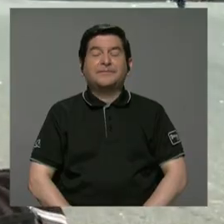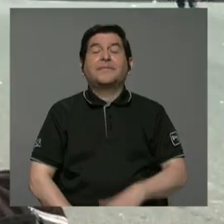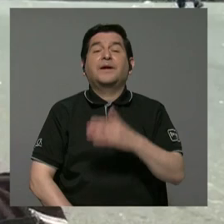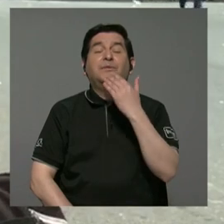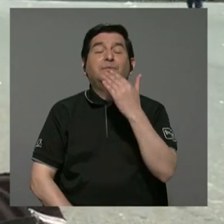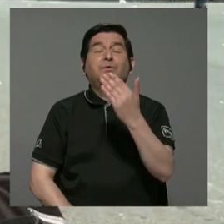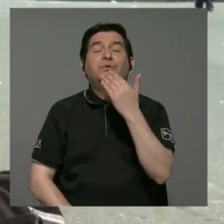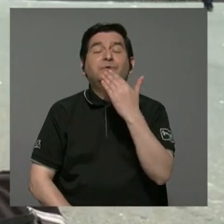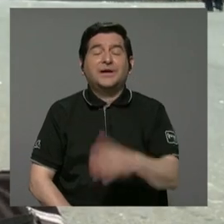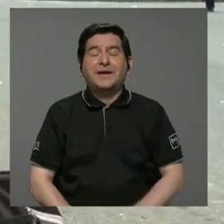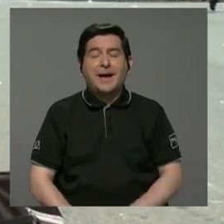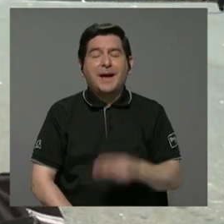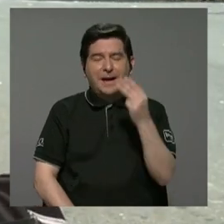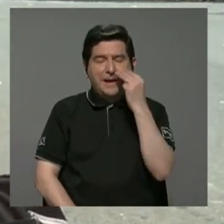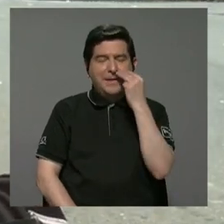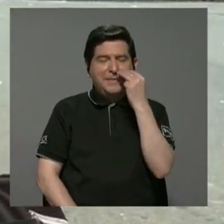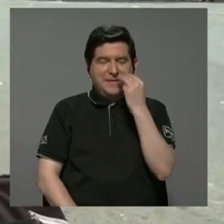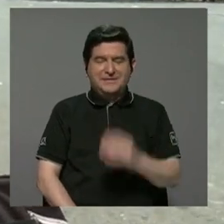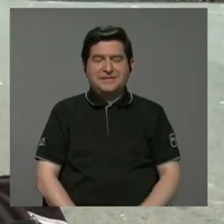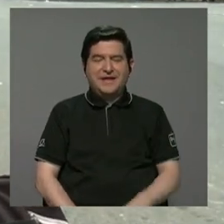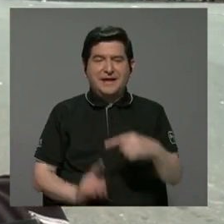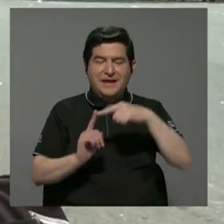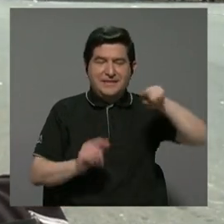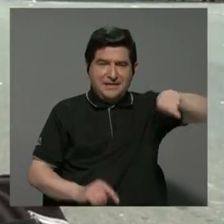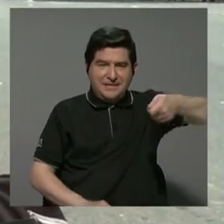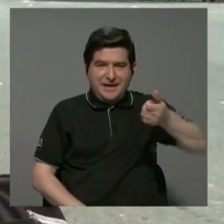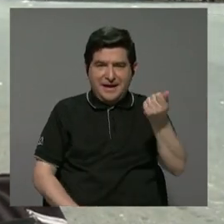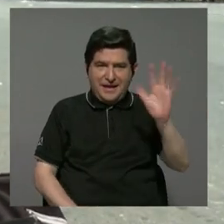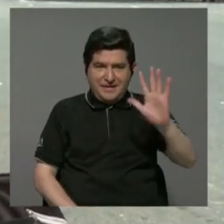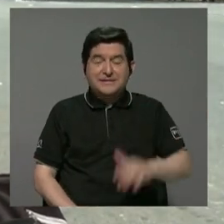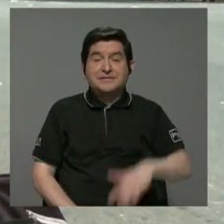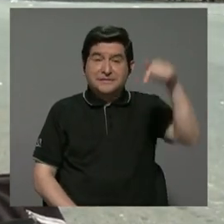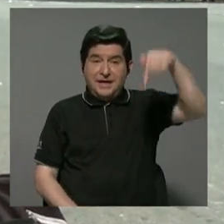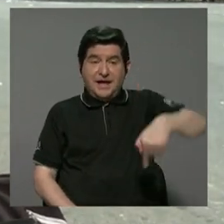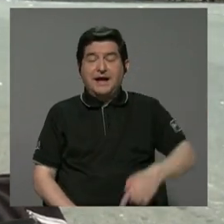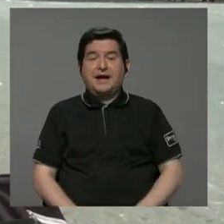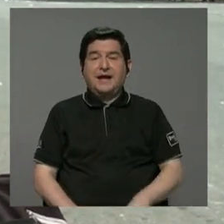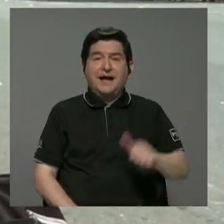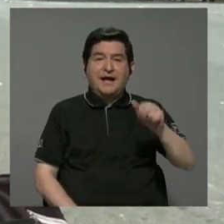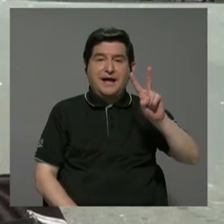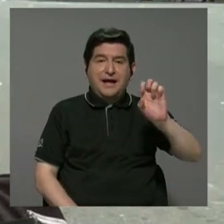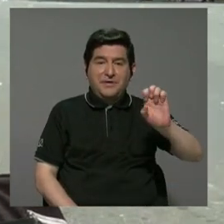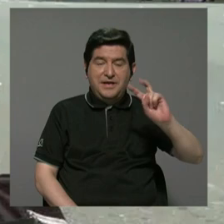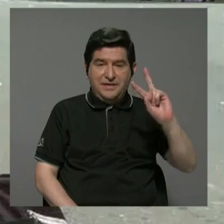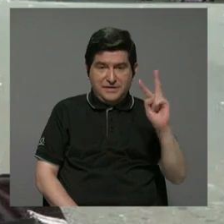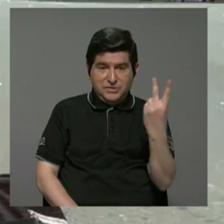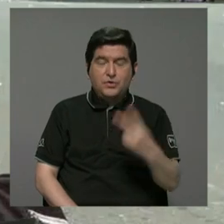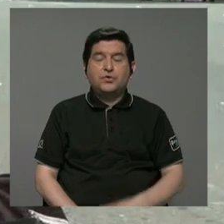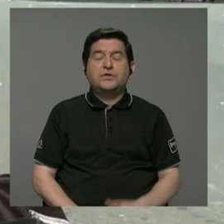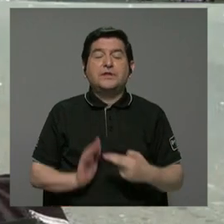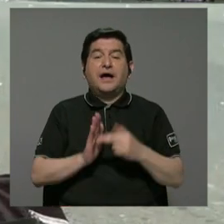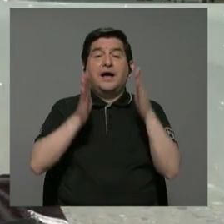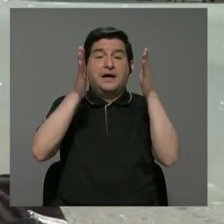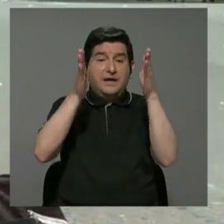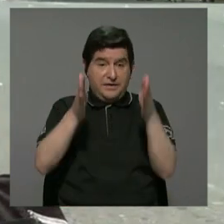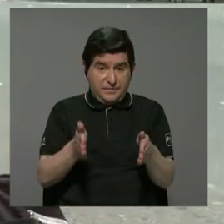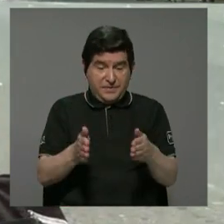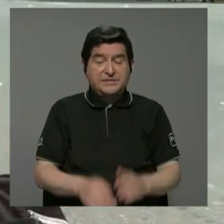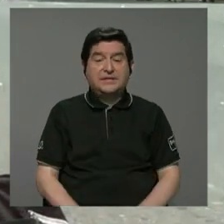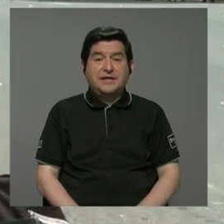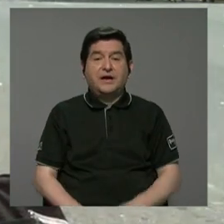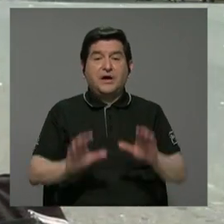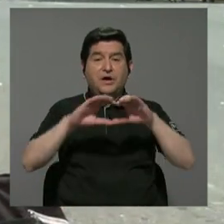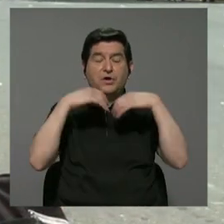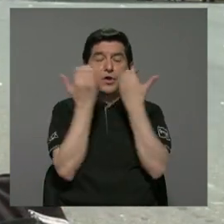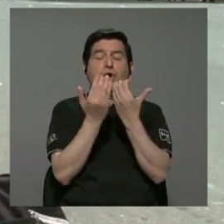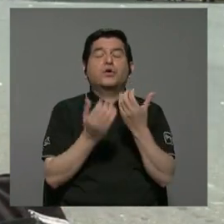Muchas gracias a Marcela Piedra desde el estudio. Estamos aquí en la Avenida Segunda con un representante del